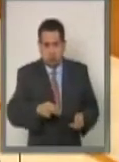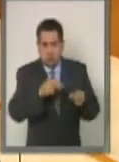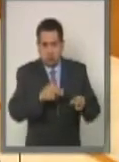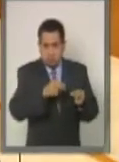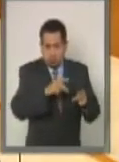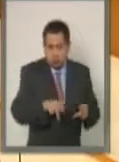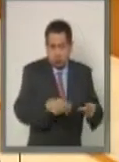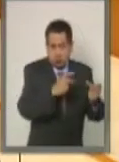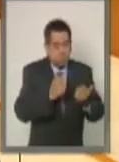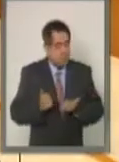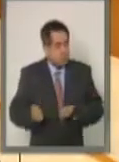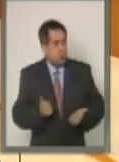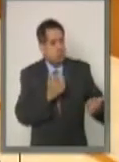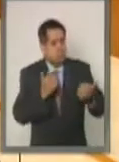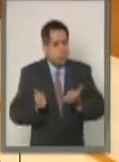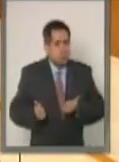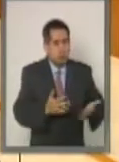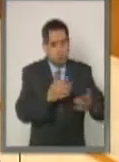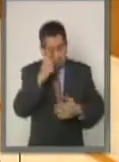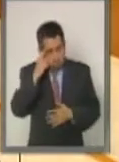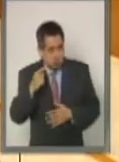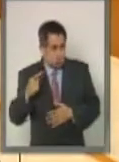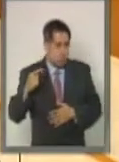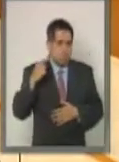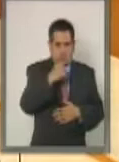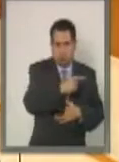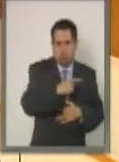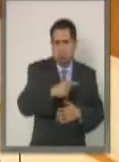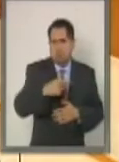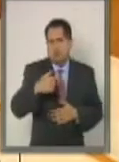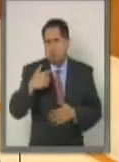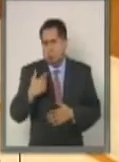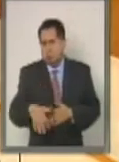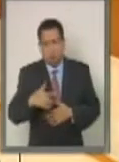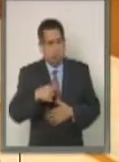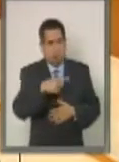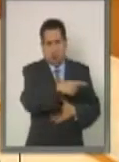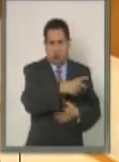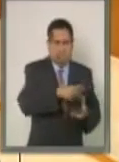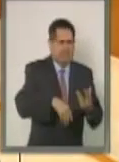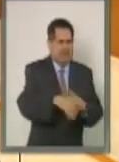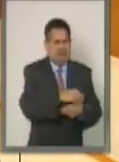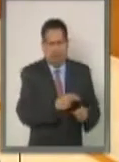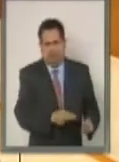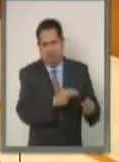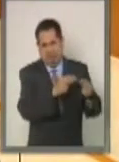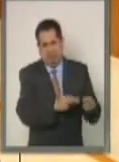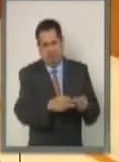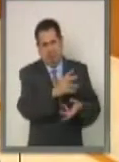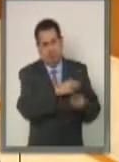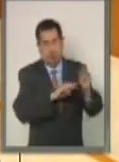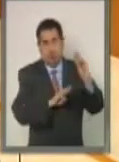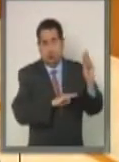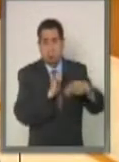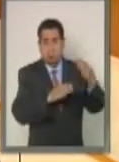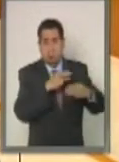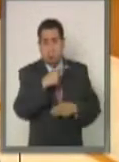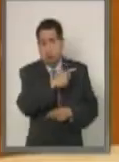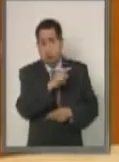principales proveedores de alimentos en uno de los mercados más importantes del mundo